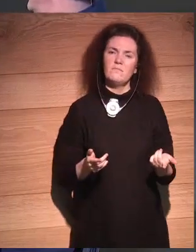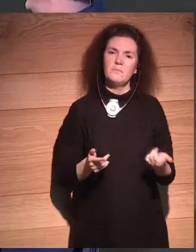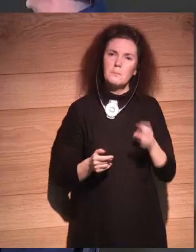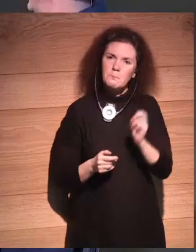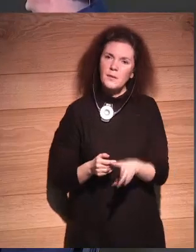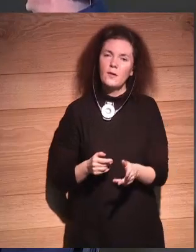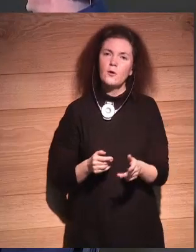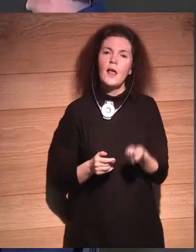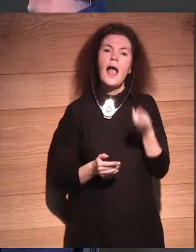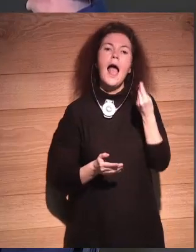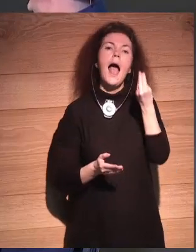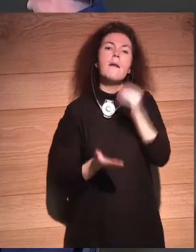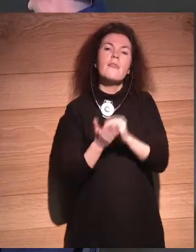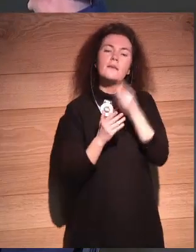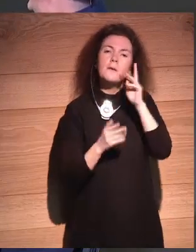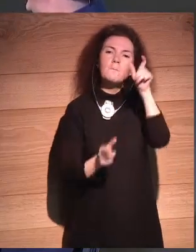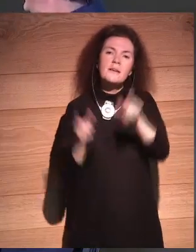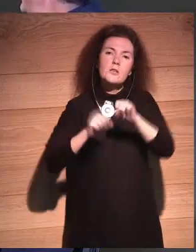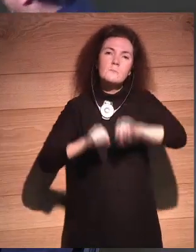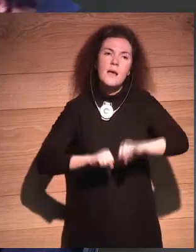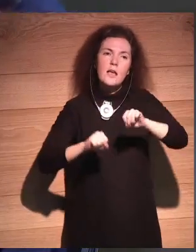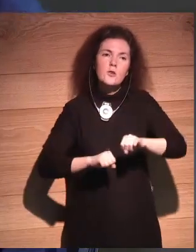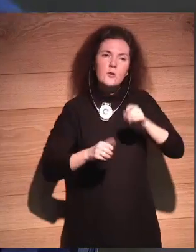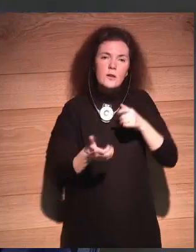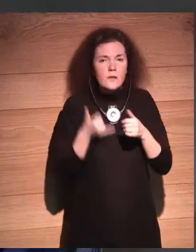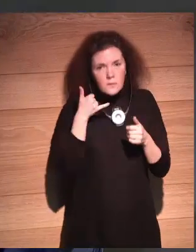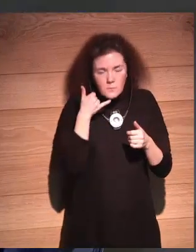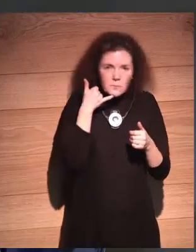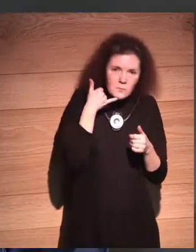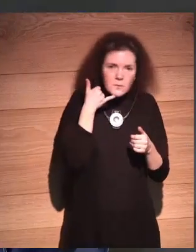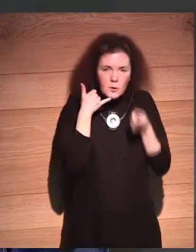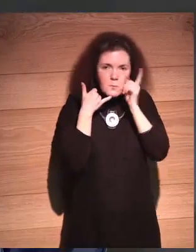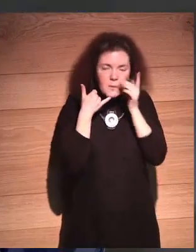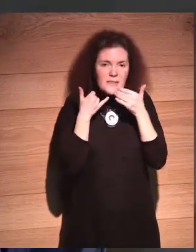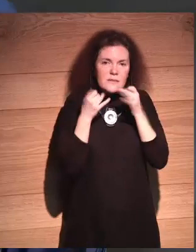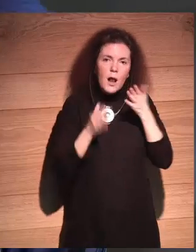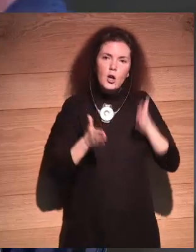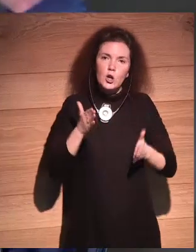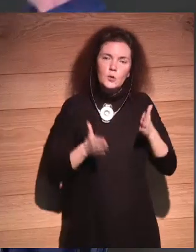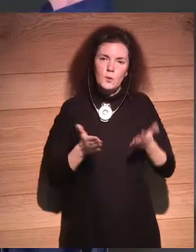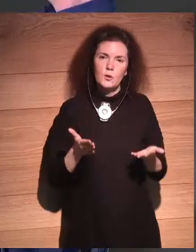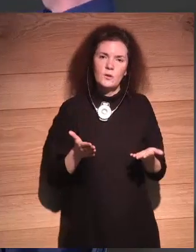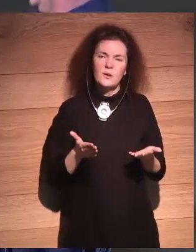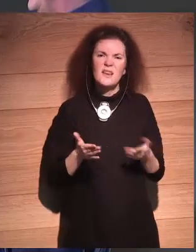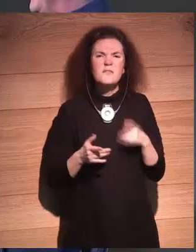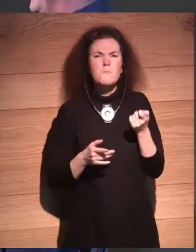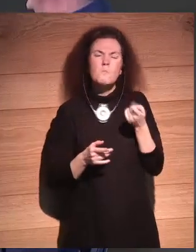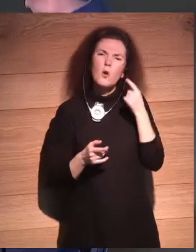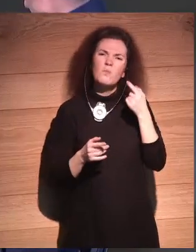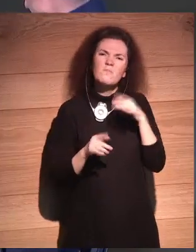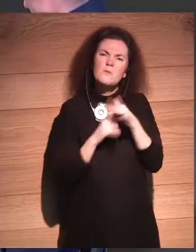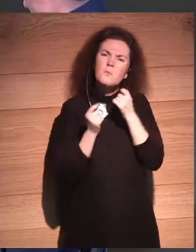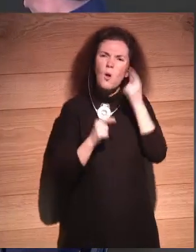Y a veces vemos incluso personas mayores caminando con el móvil así, como si fuera un robot. Es un poco una